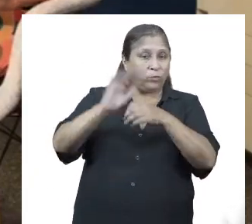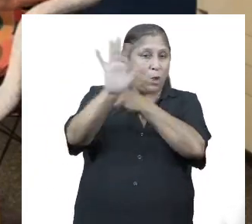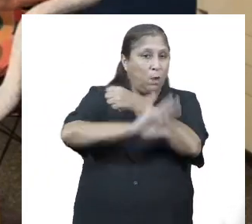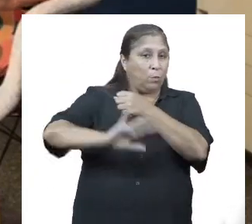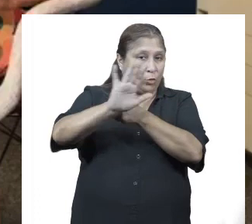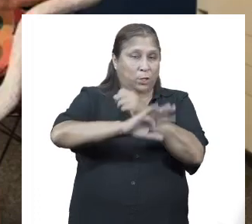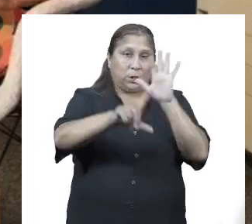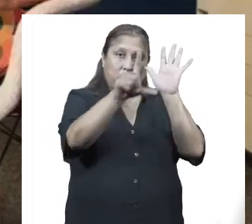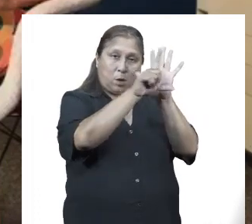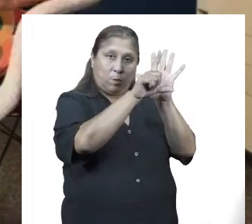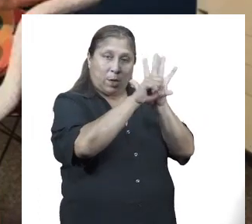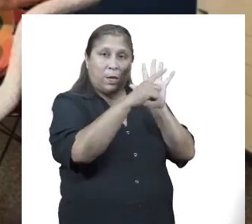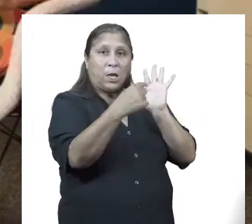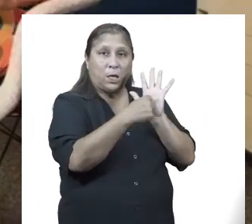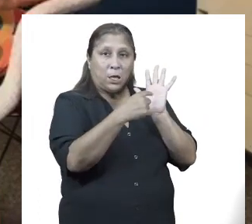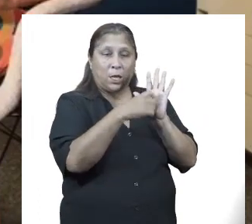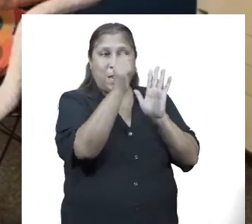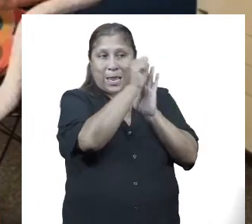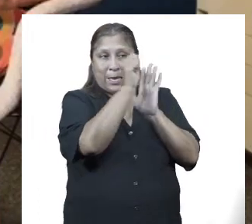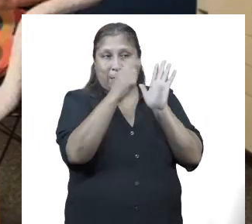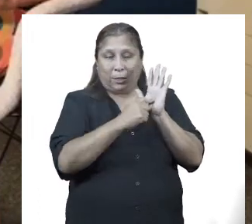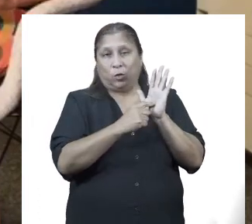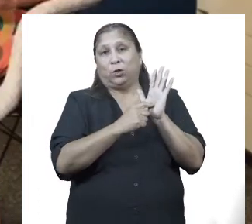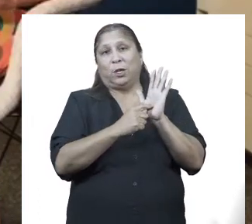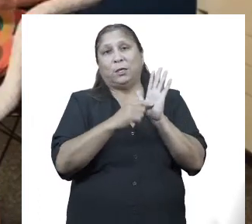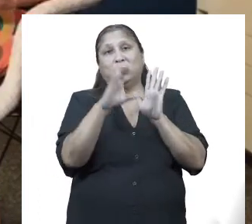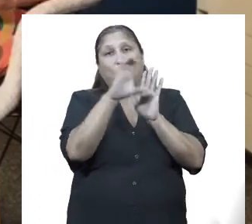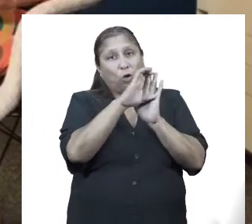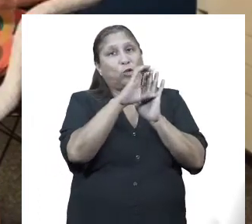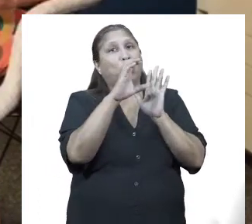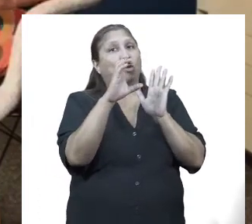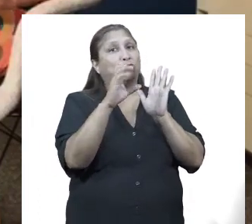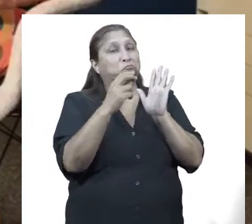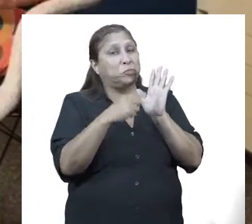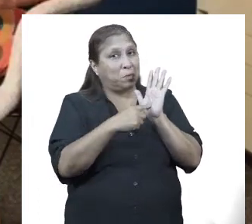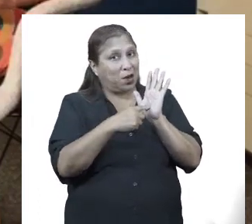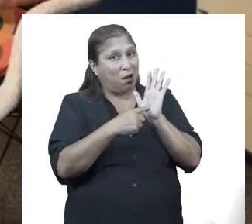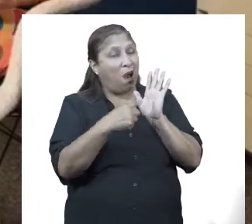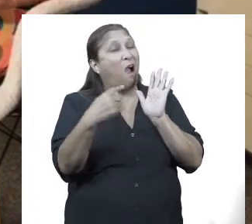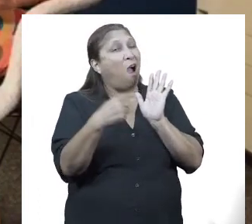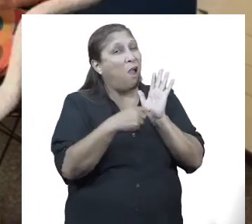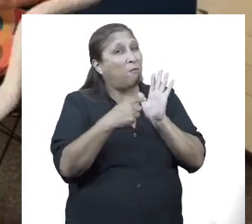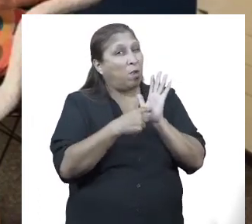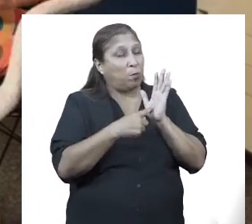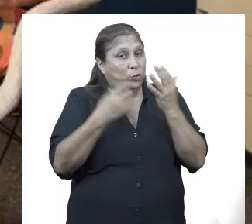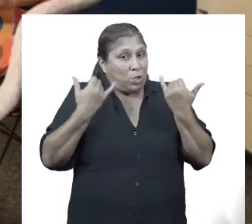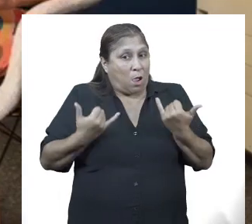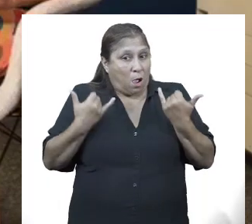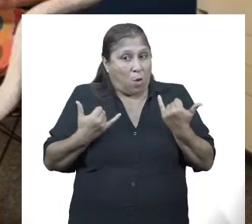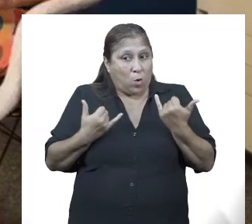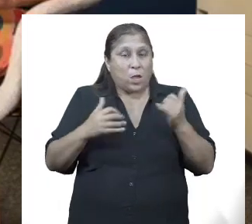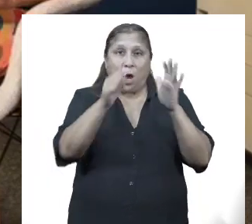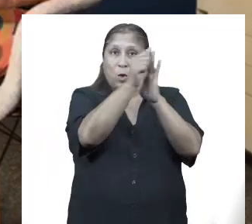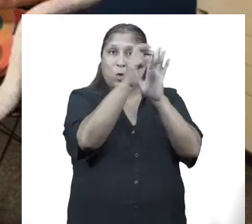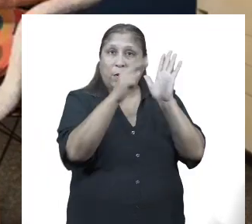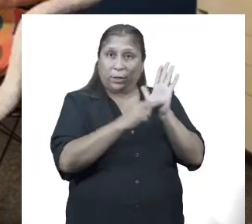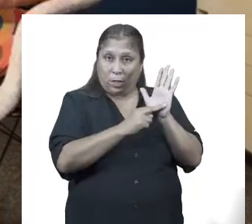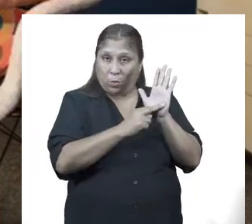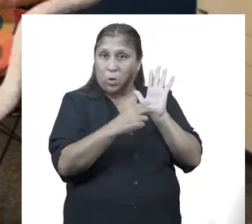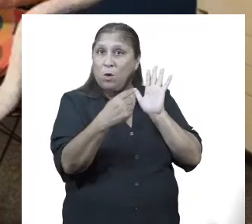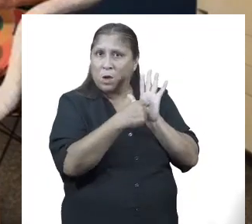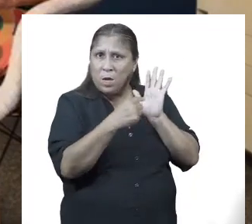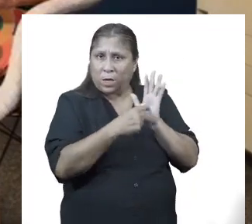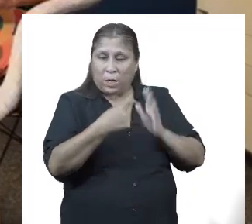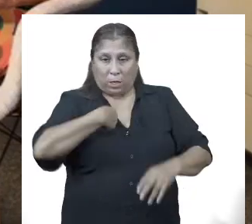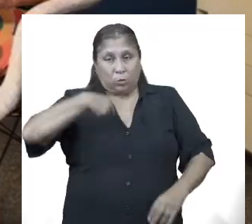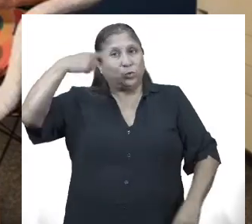contra norma legal, reconocido en el artículo 3 del Código Procesal Constitucional, consideramos que al día de hoy existe un artículo del Código Penal que